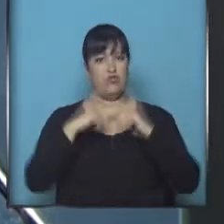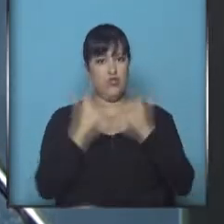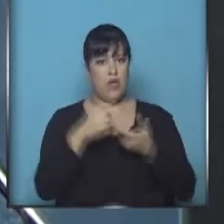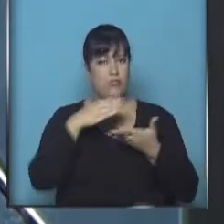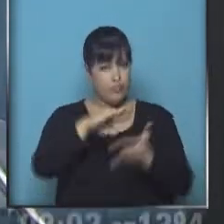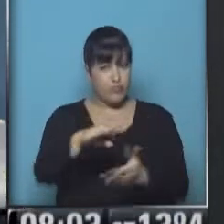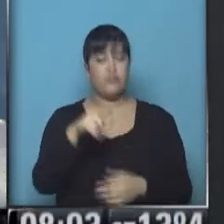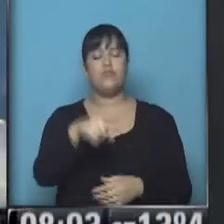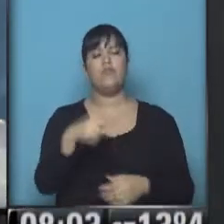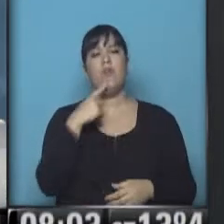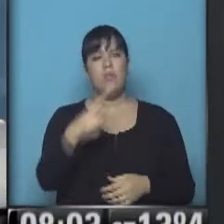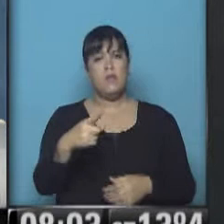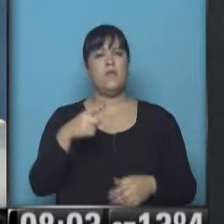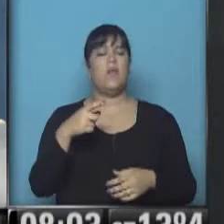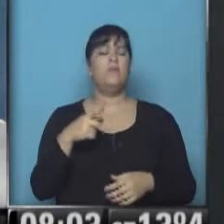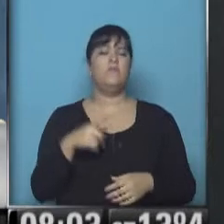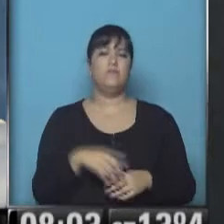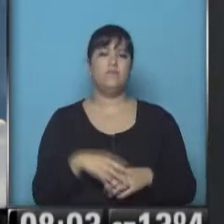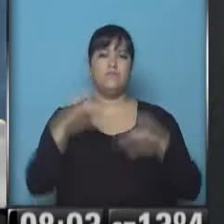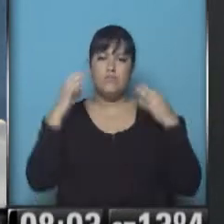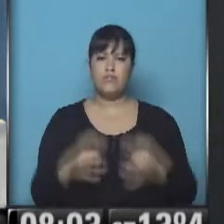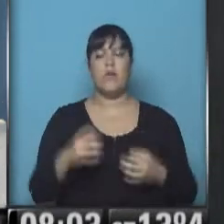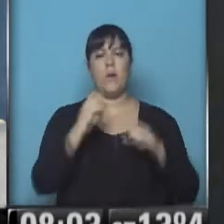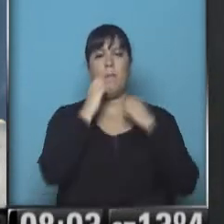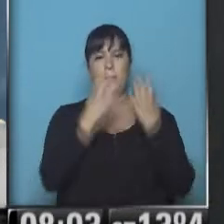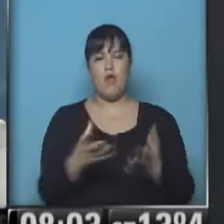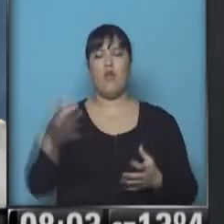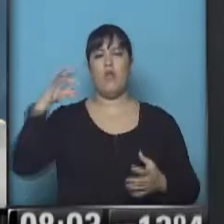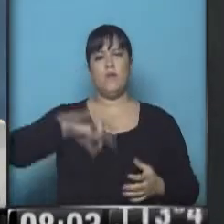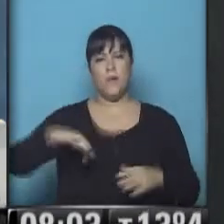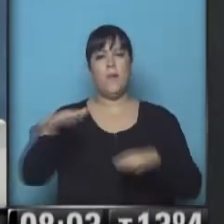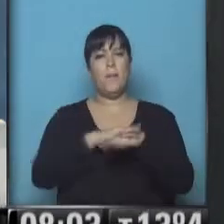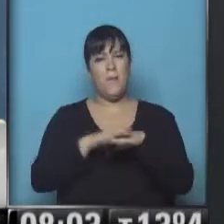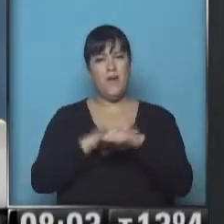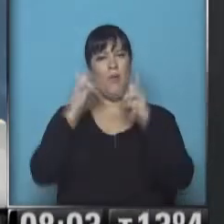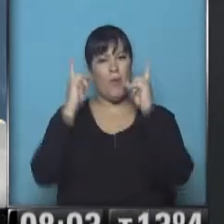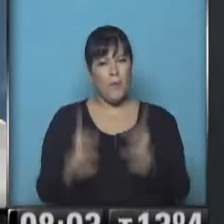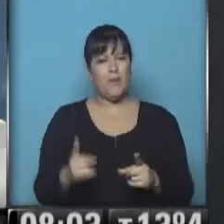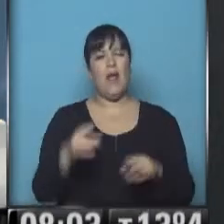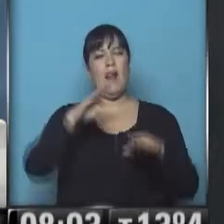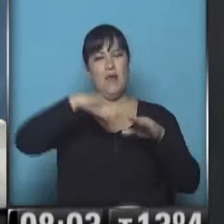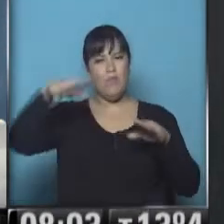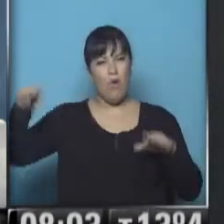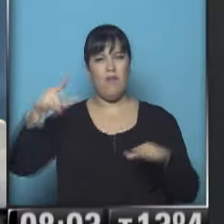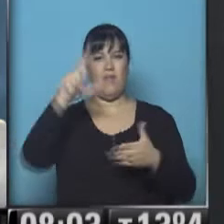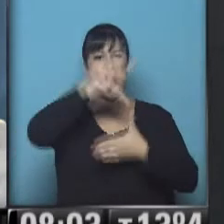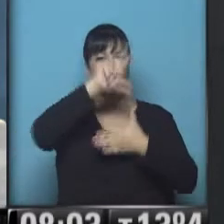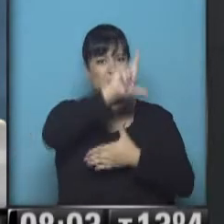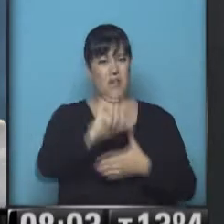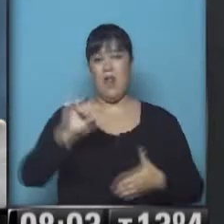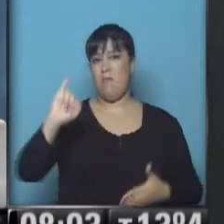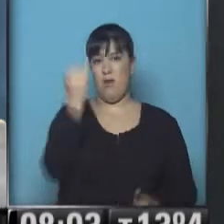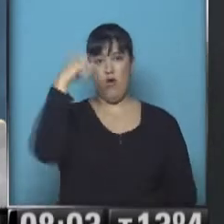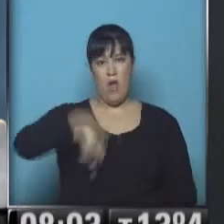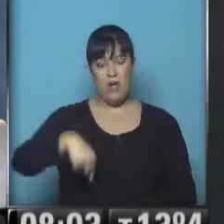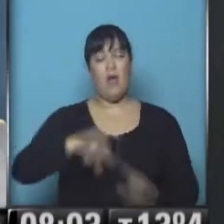sentido, ratifica y reafirma el mejor salario mínimo vital y móvil de toda América Latina. A su vez,